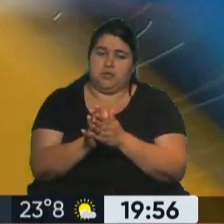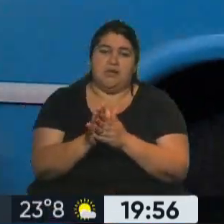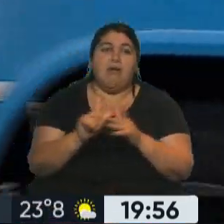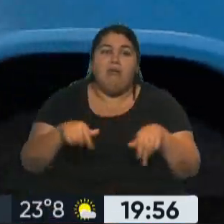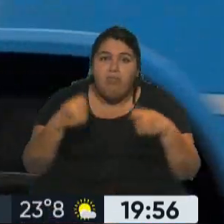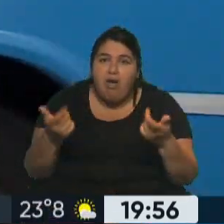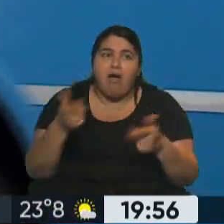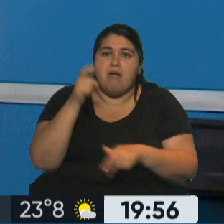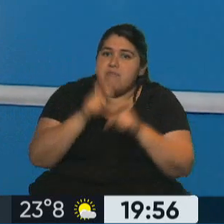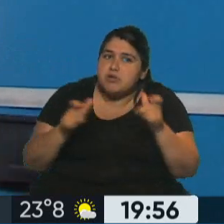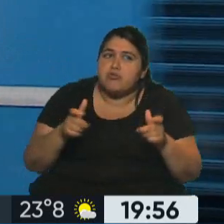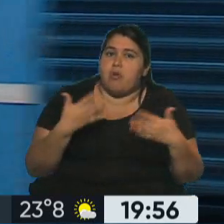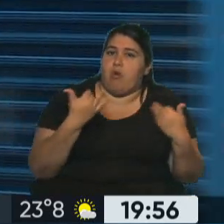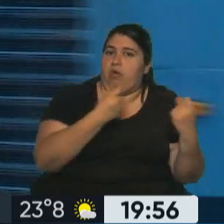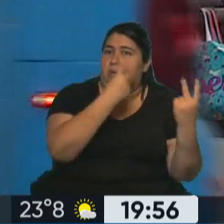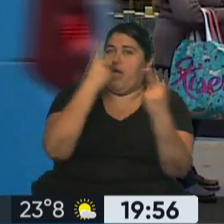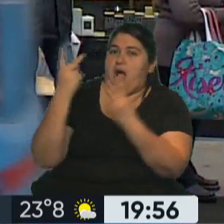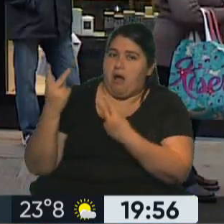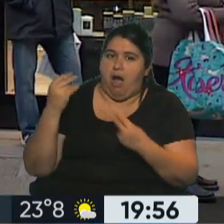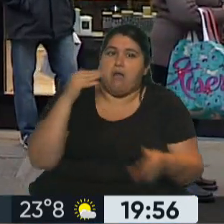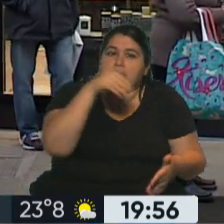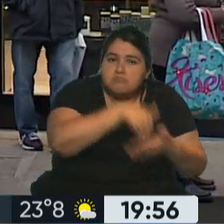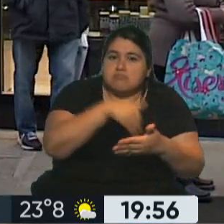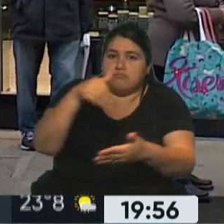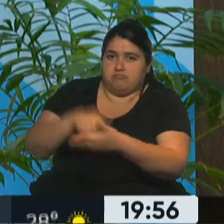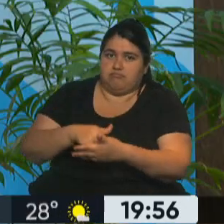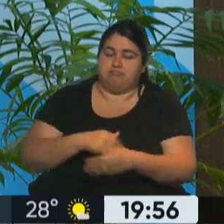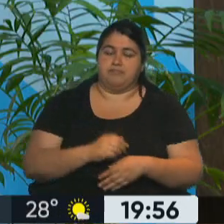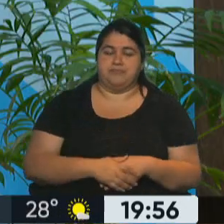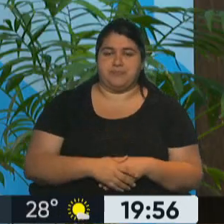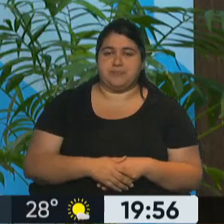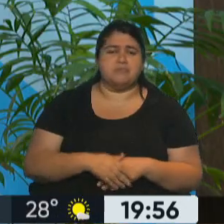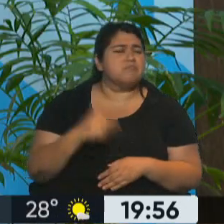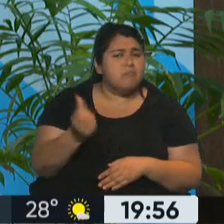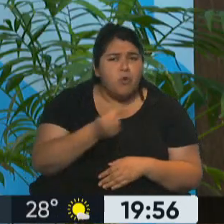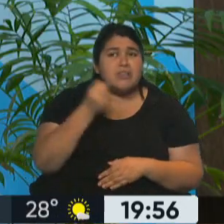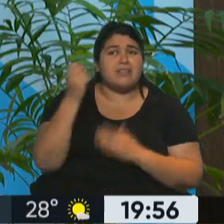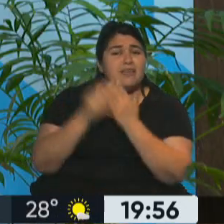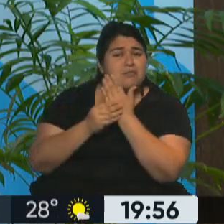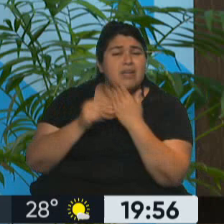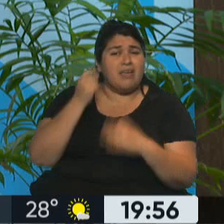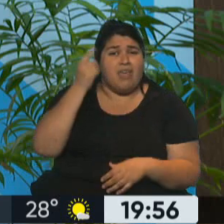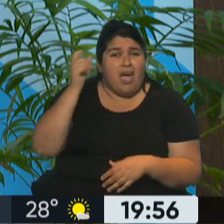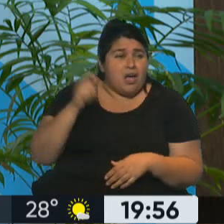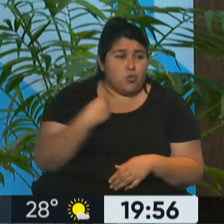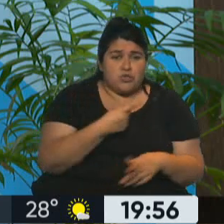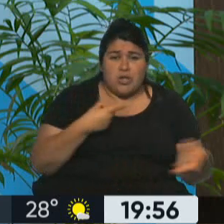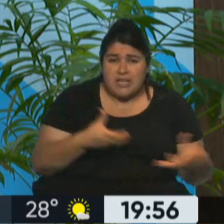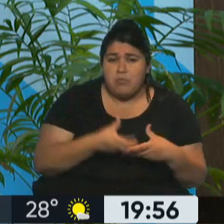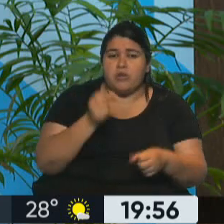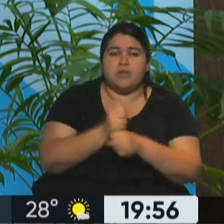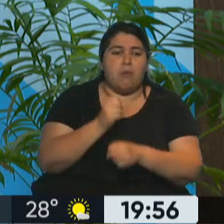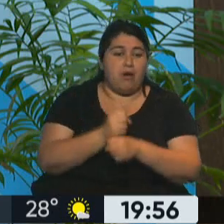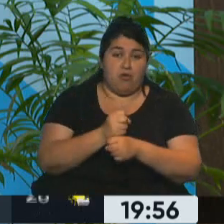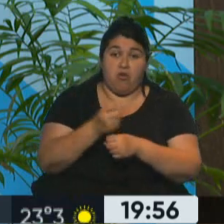faciliten mayoritariamente a todos los ciudadanos y ciudadanas a ir a votar. La idea del Ministerio y de nuestro equipo de trabajo es